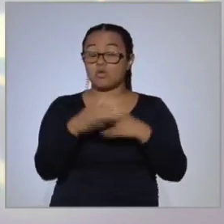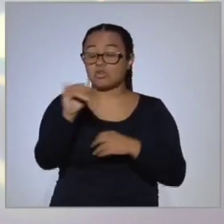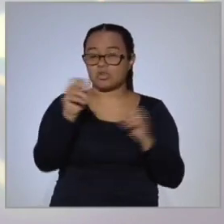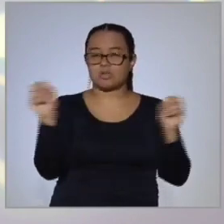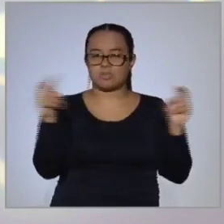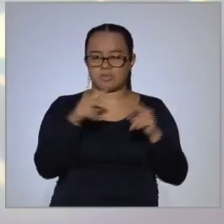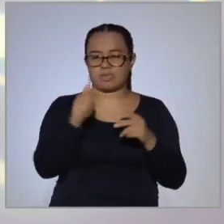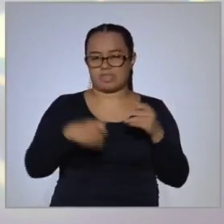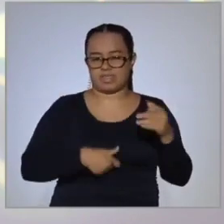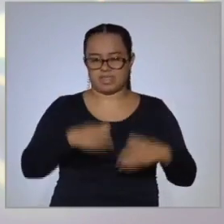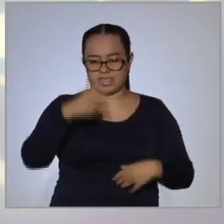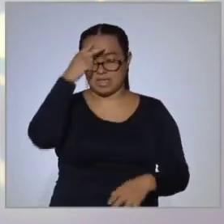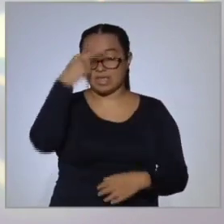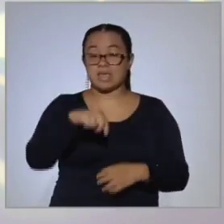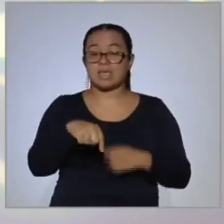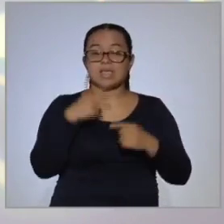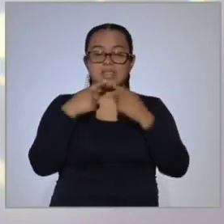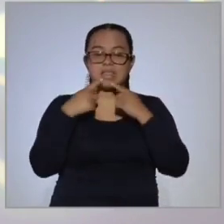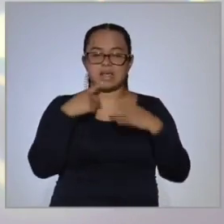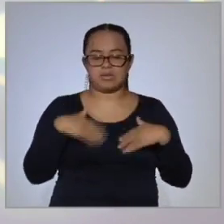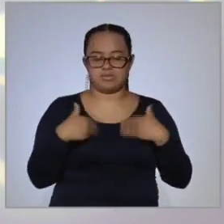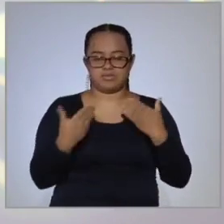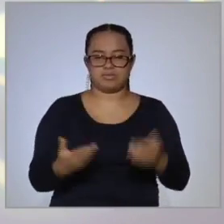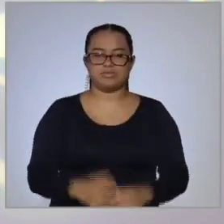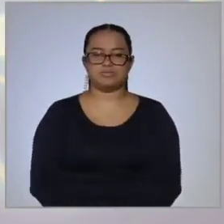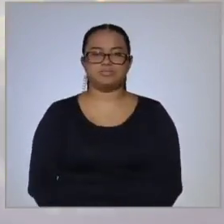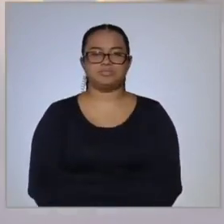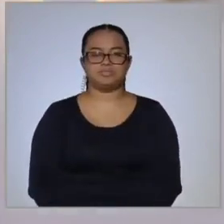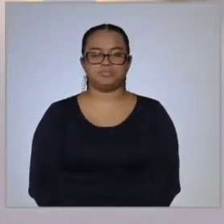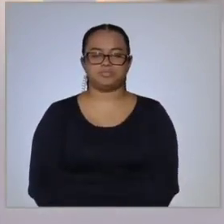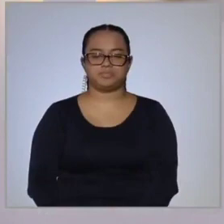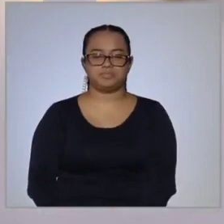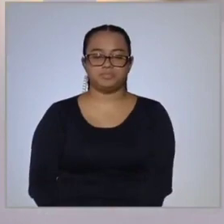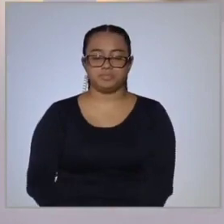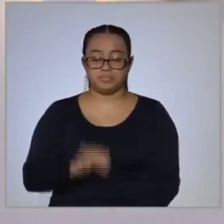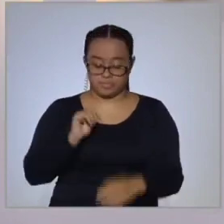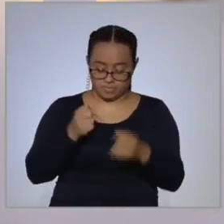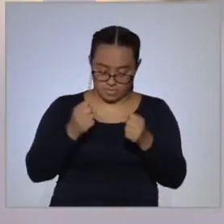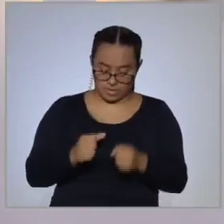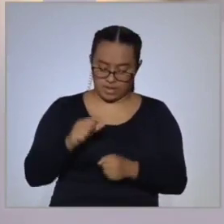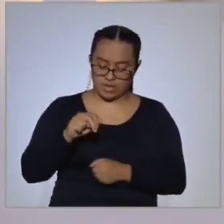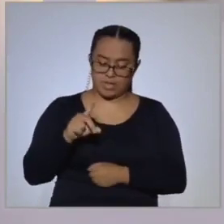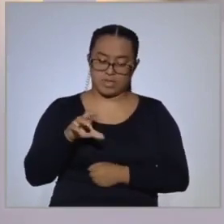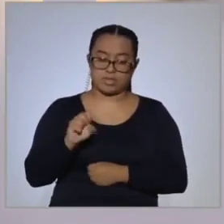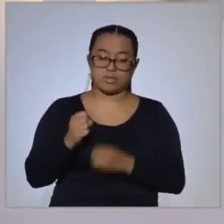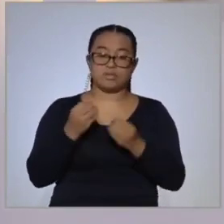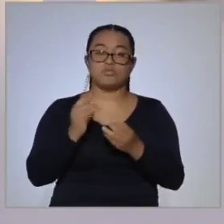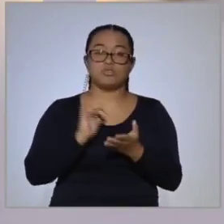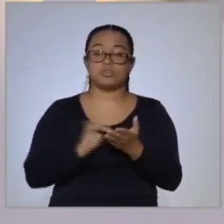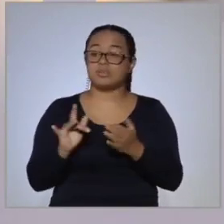Teatro Mexicano en Diálogos en Confianza por el 11. Así será, Andrés. Muchas gracias. Vamos cerrando con el programa.